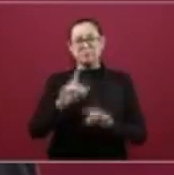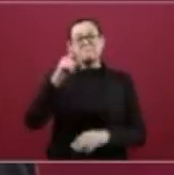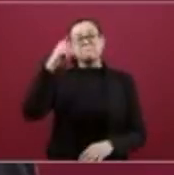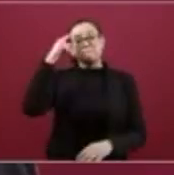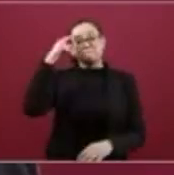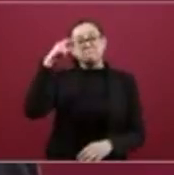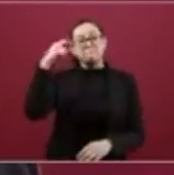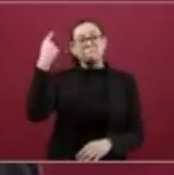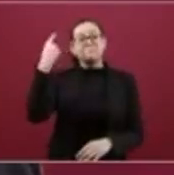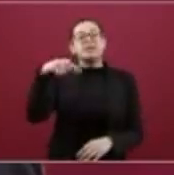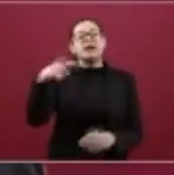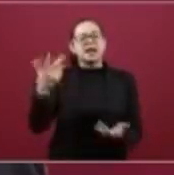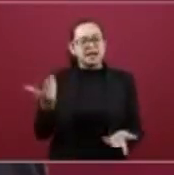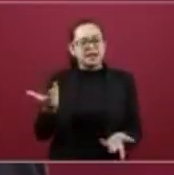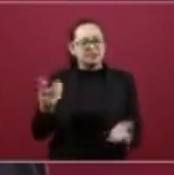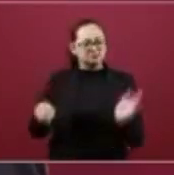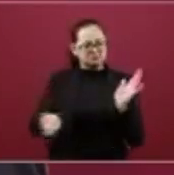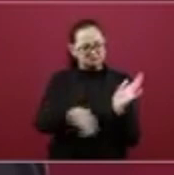ese